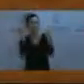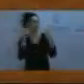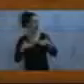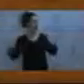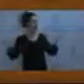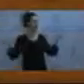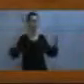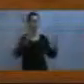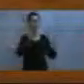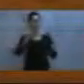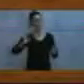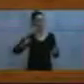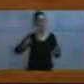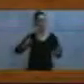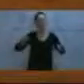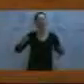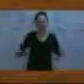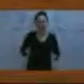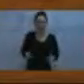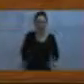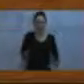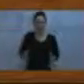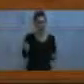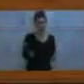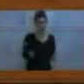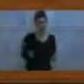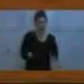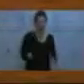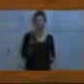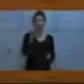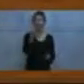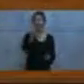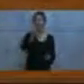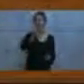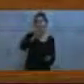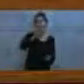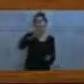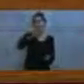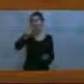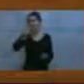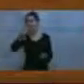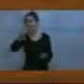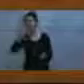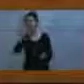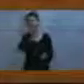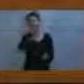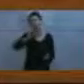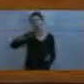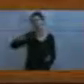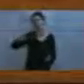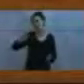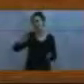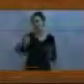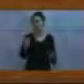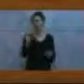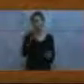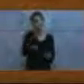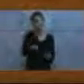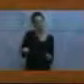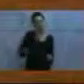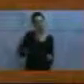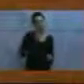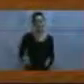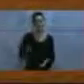dar otra opción, que sigan desembolsando 315 o 330 euros todos los